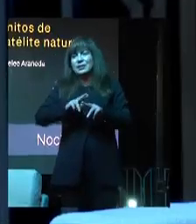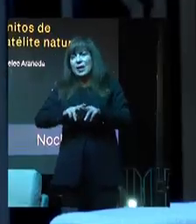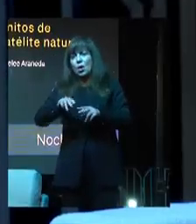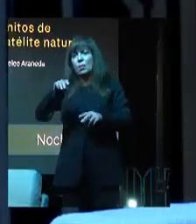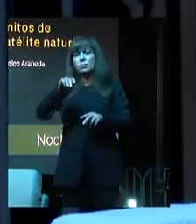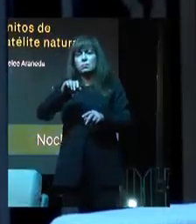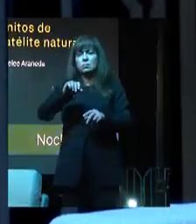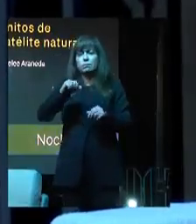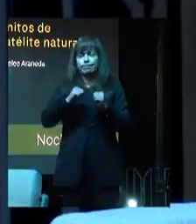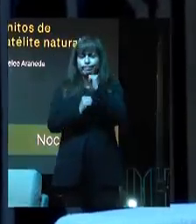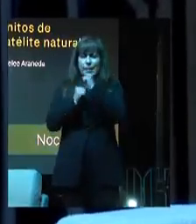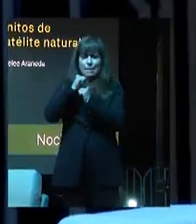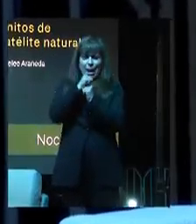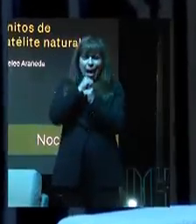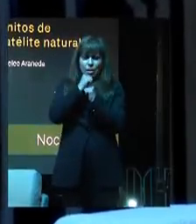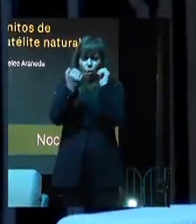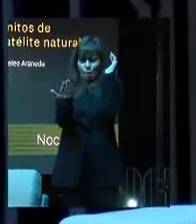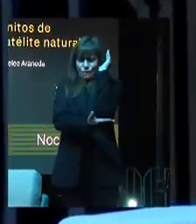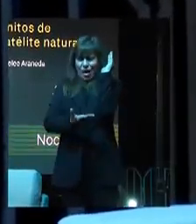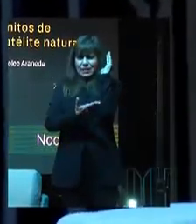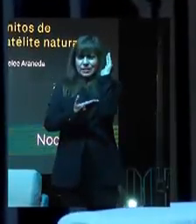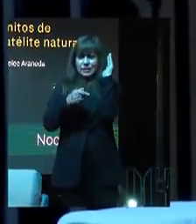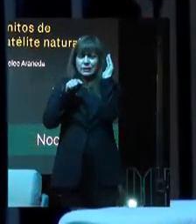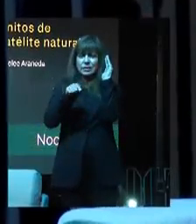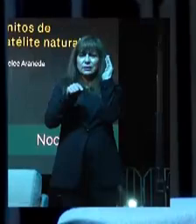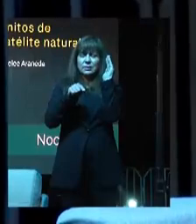primeras piedras en esta muralla,